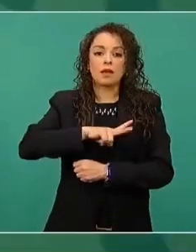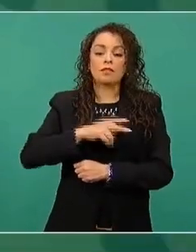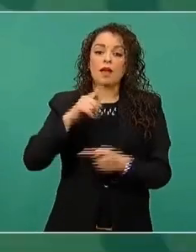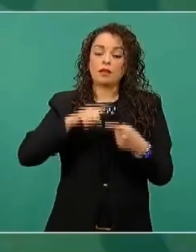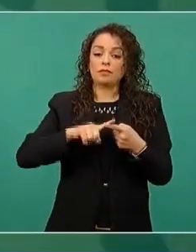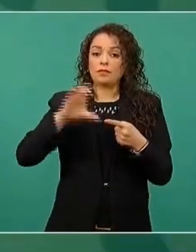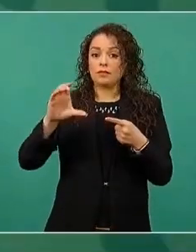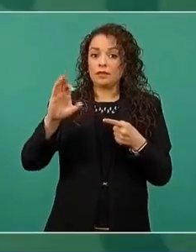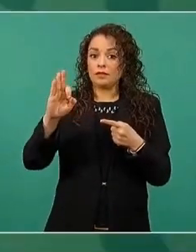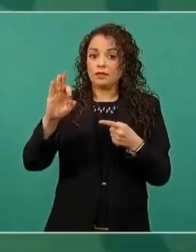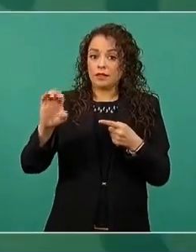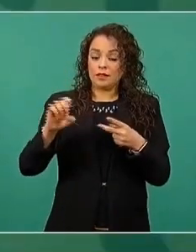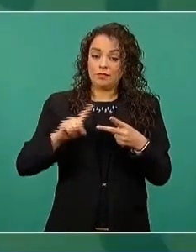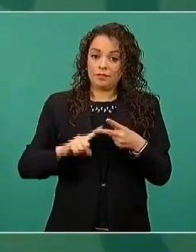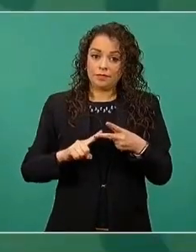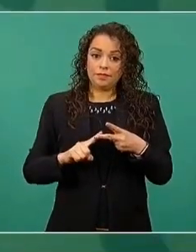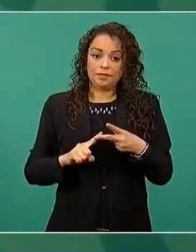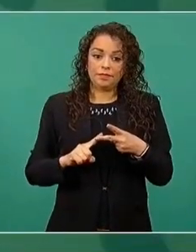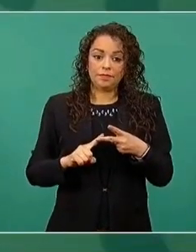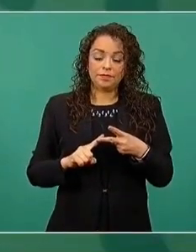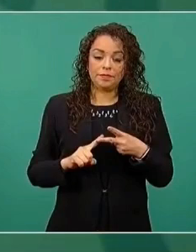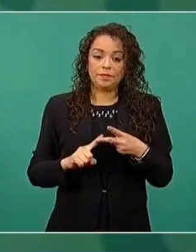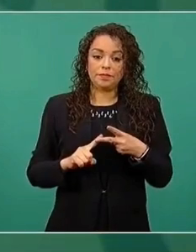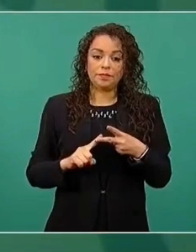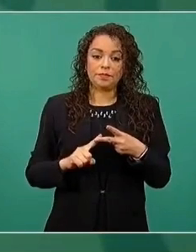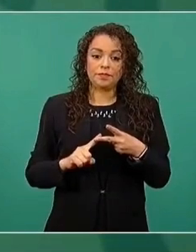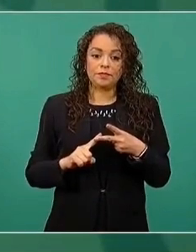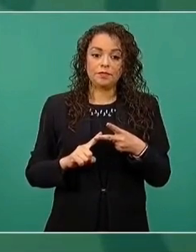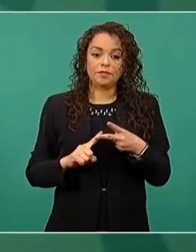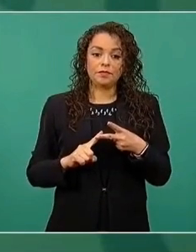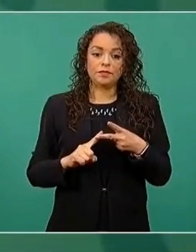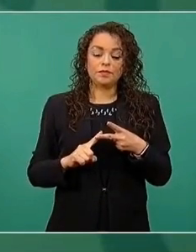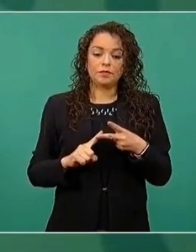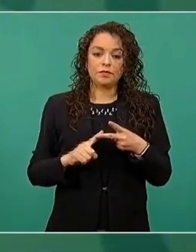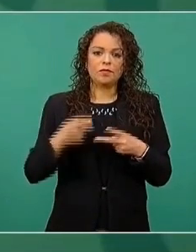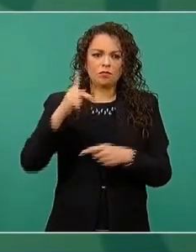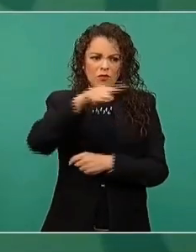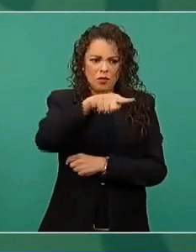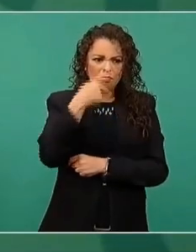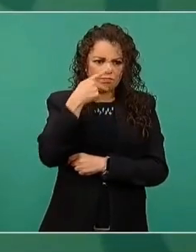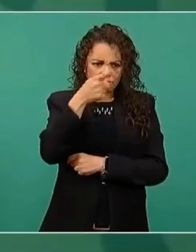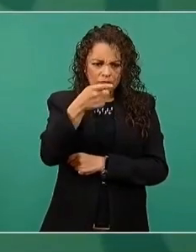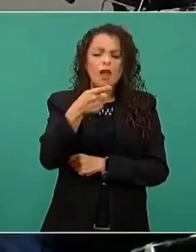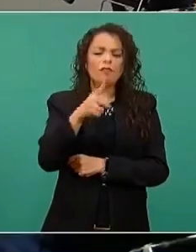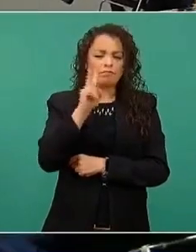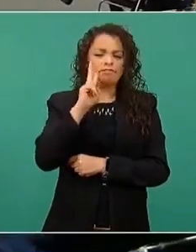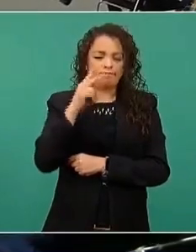Federal de Electricidad. De todas formas, vamos a ver lo que estás tú planteando.